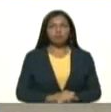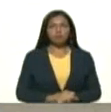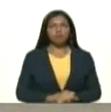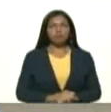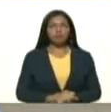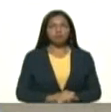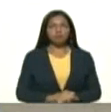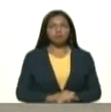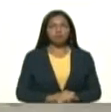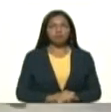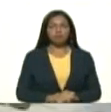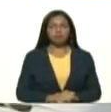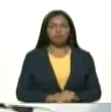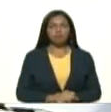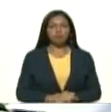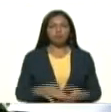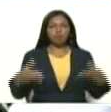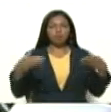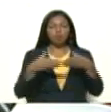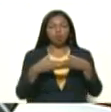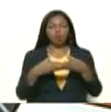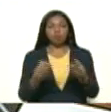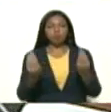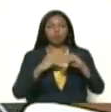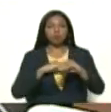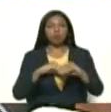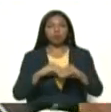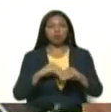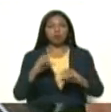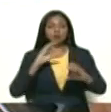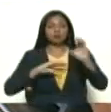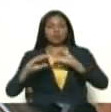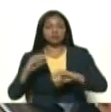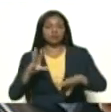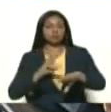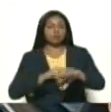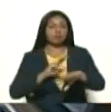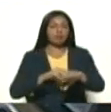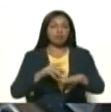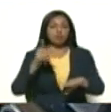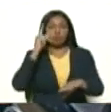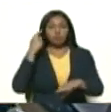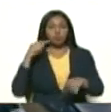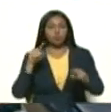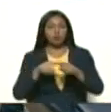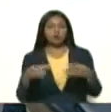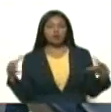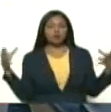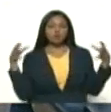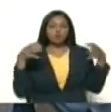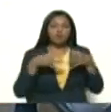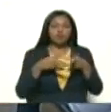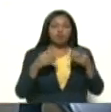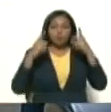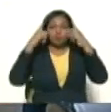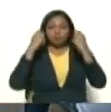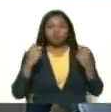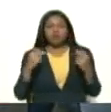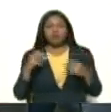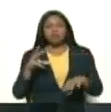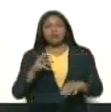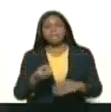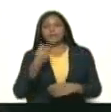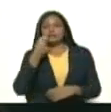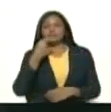Un equipo coherente de científicos, médicos, que reúnen todos los profesionales de la medicina.